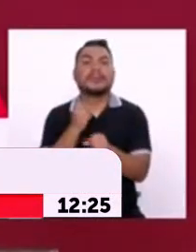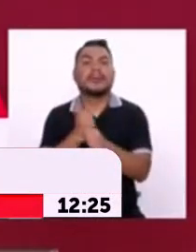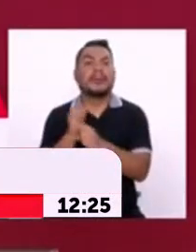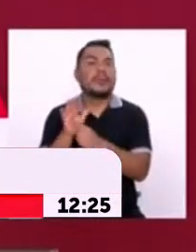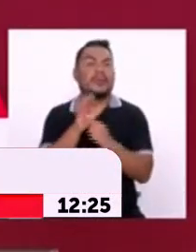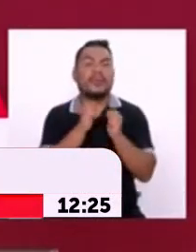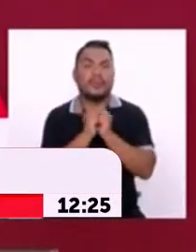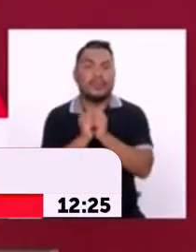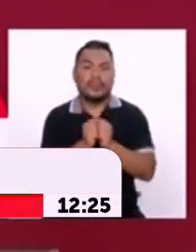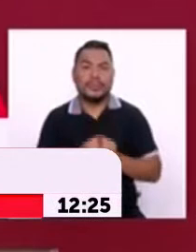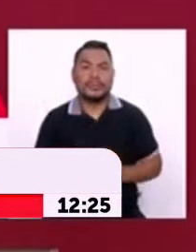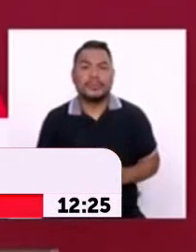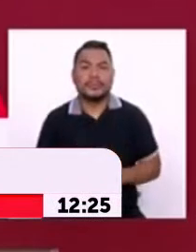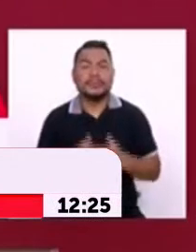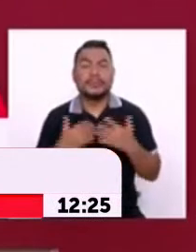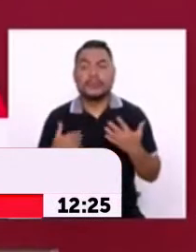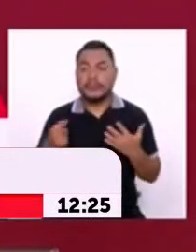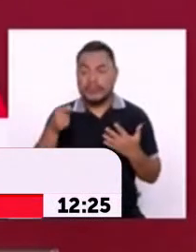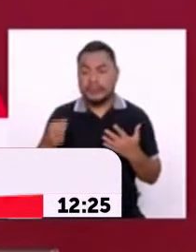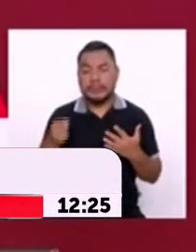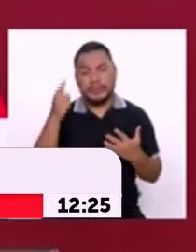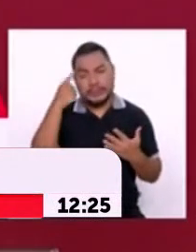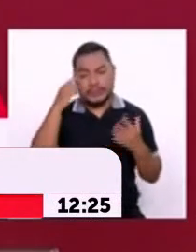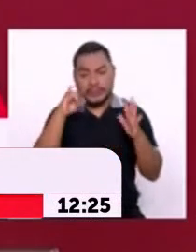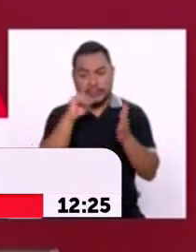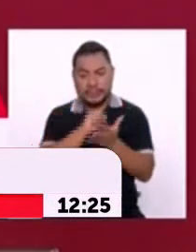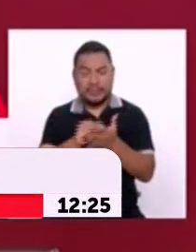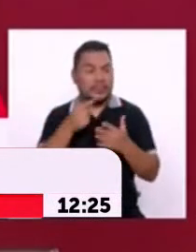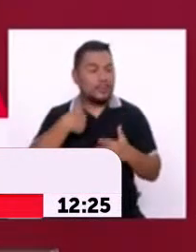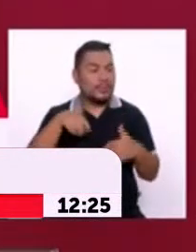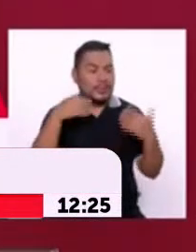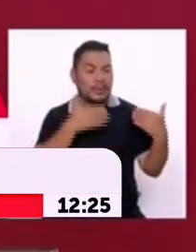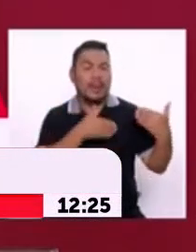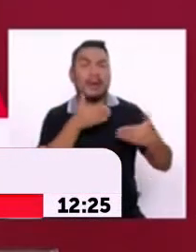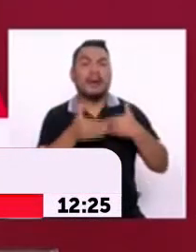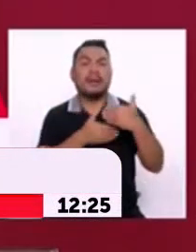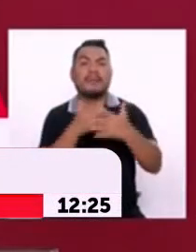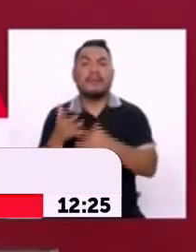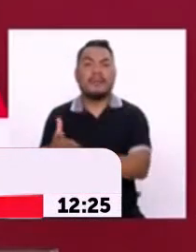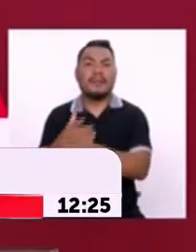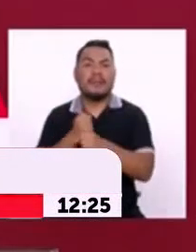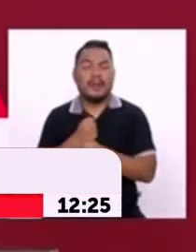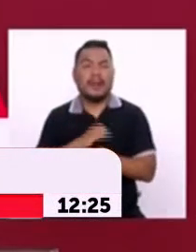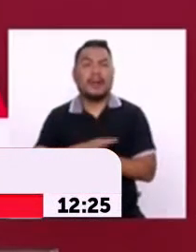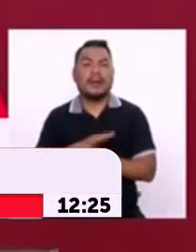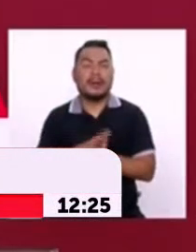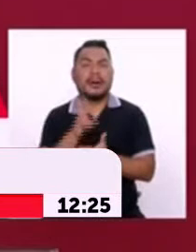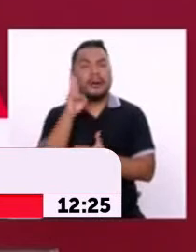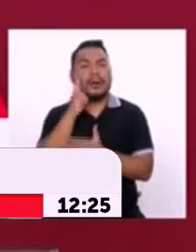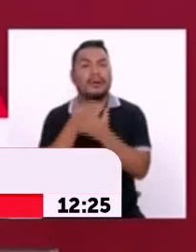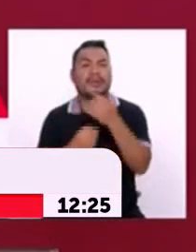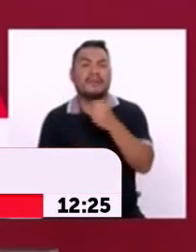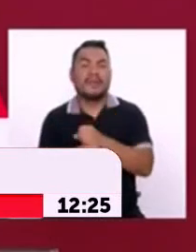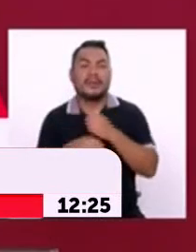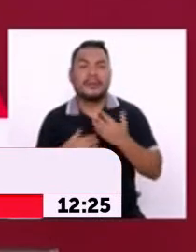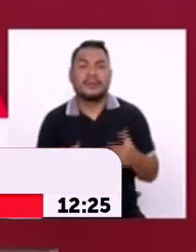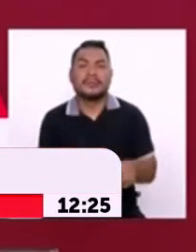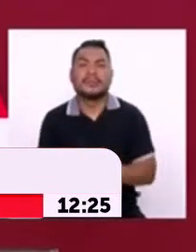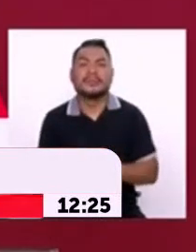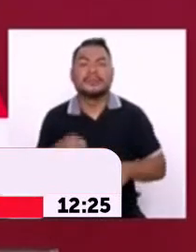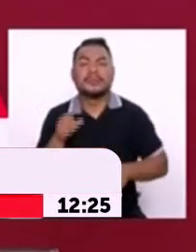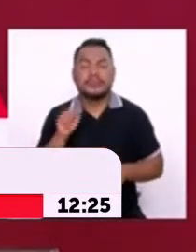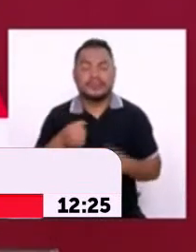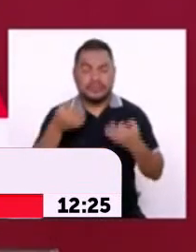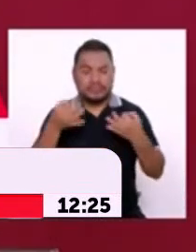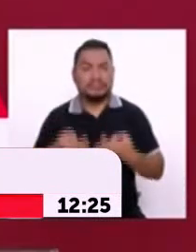Seguiremos trabajando juntos. En estos 6 meses hemos avanzado en recuperar la estabilidad, la confianza y